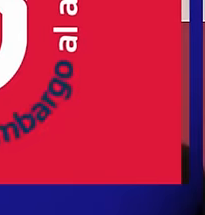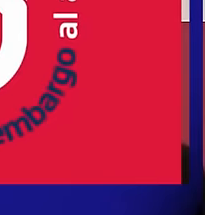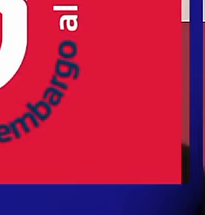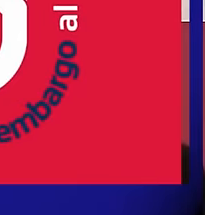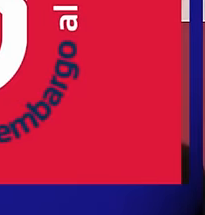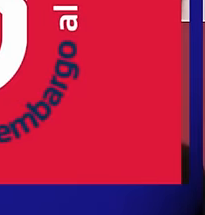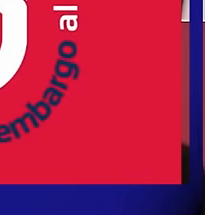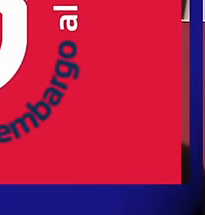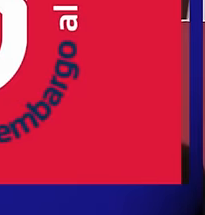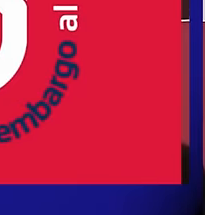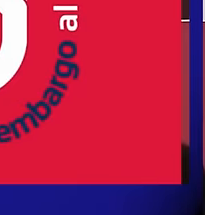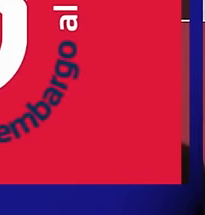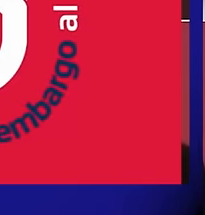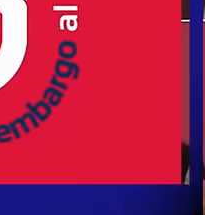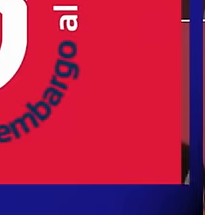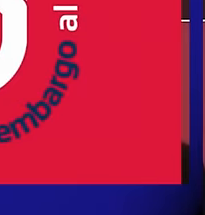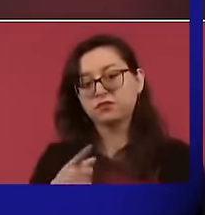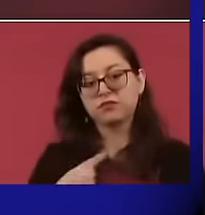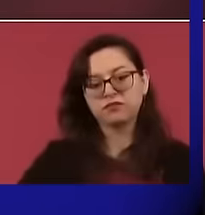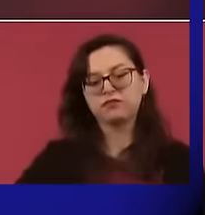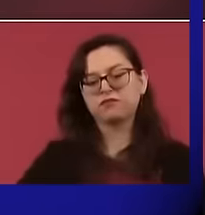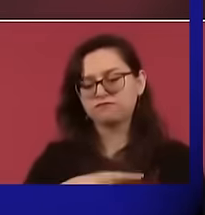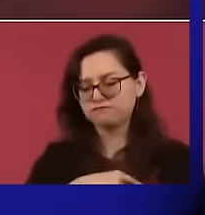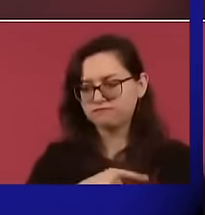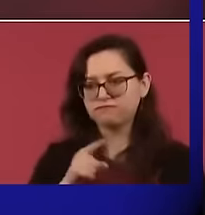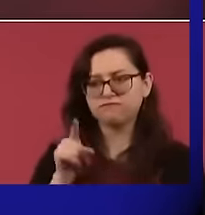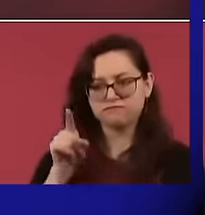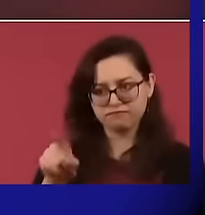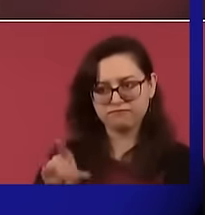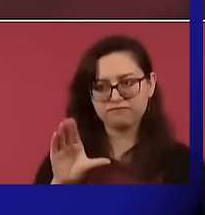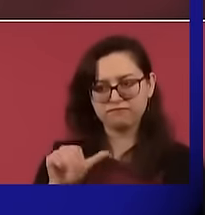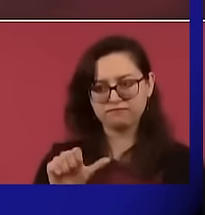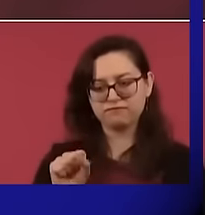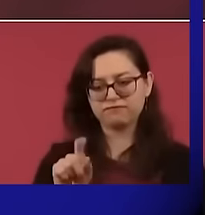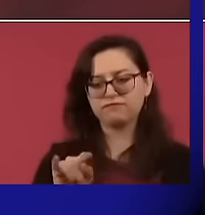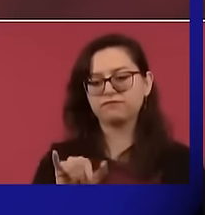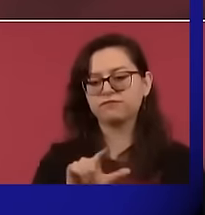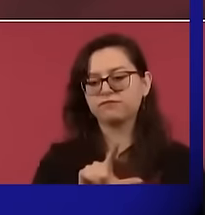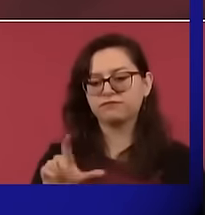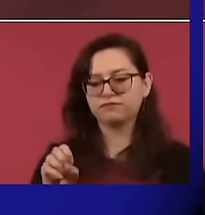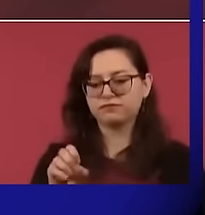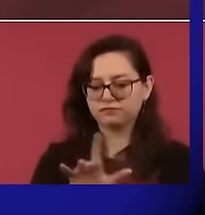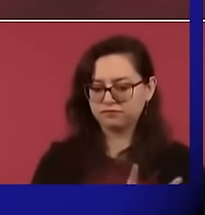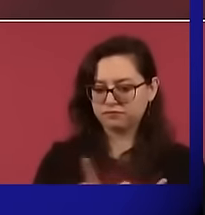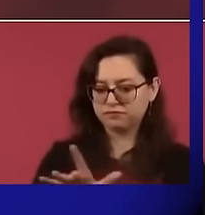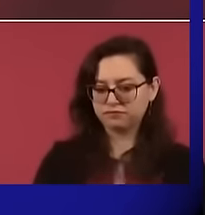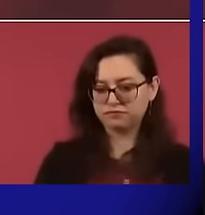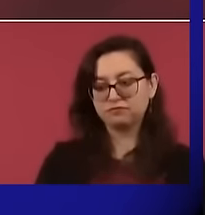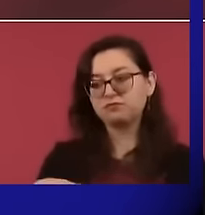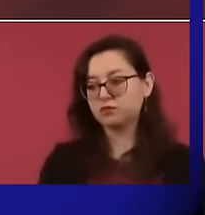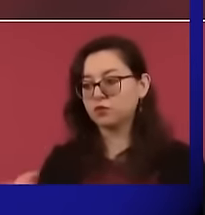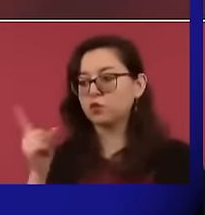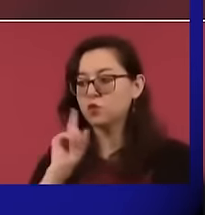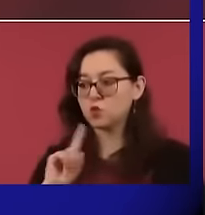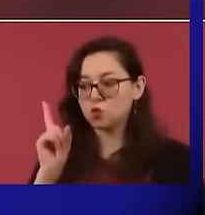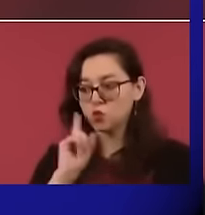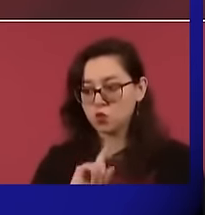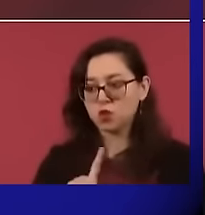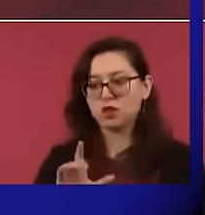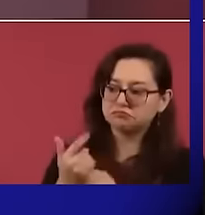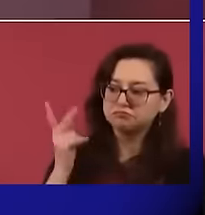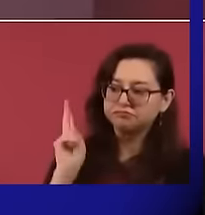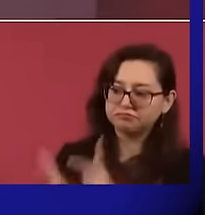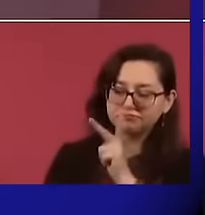Nosotros vamos a seguir apoyando a la señora del presidente Pedro